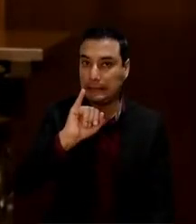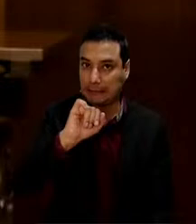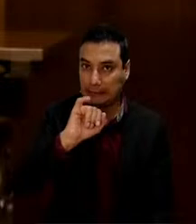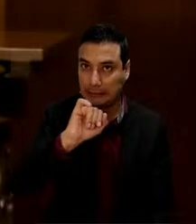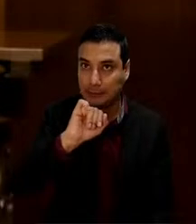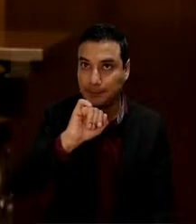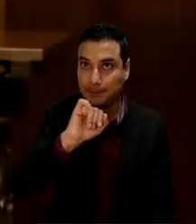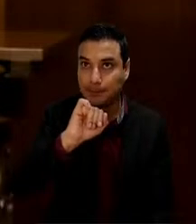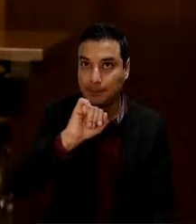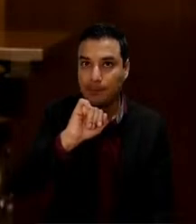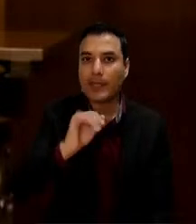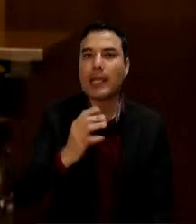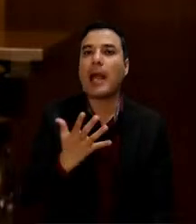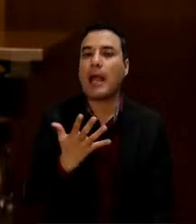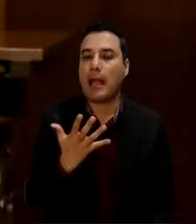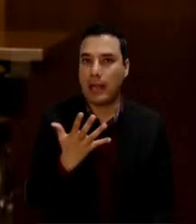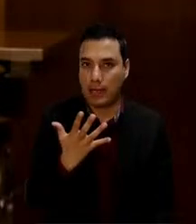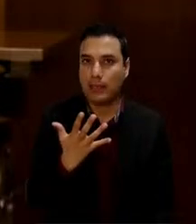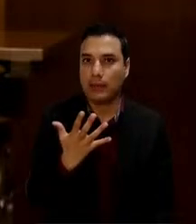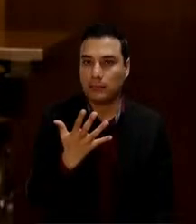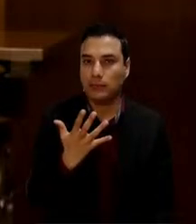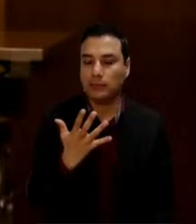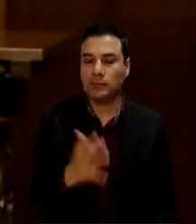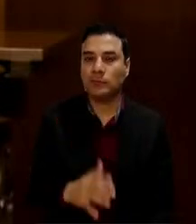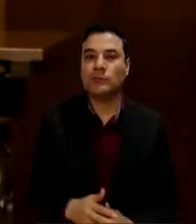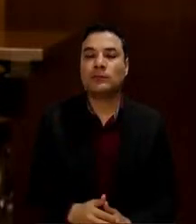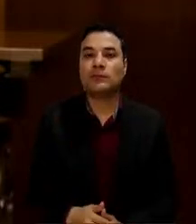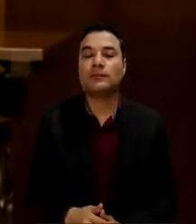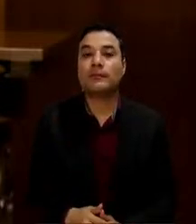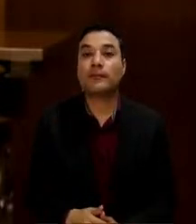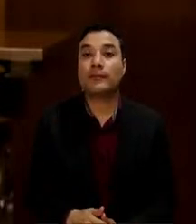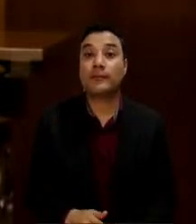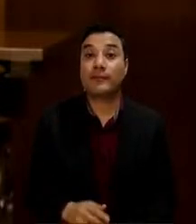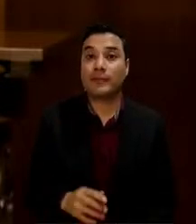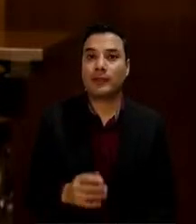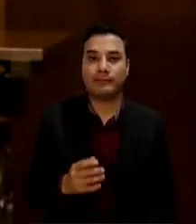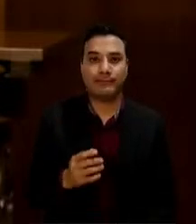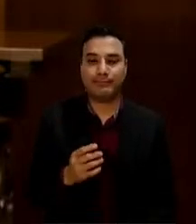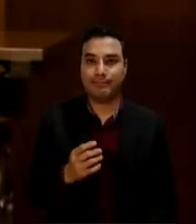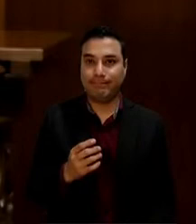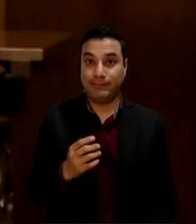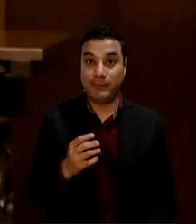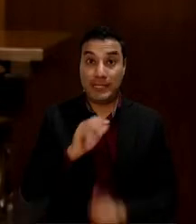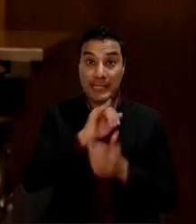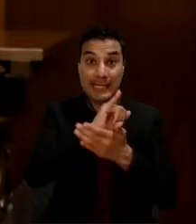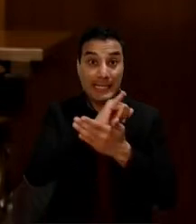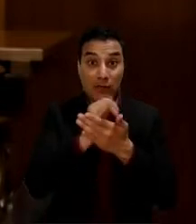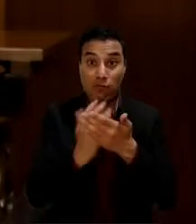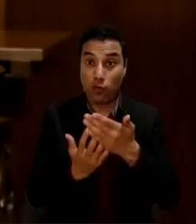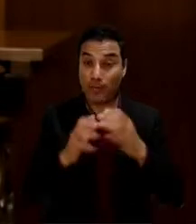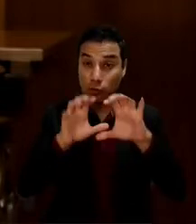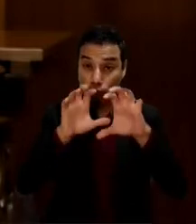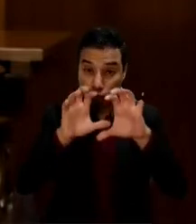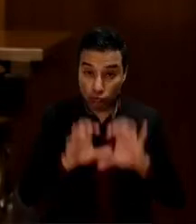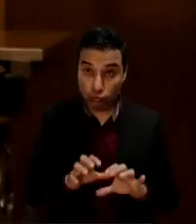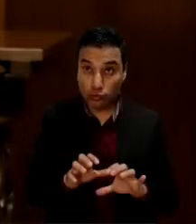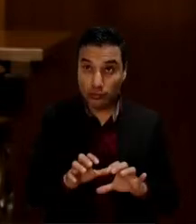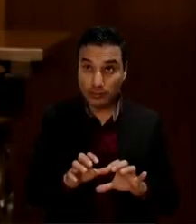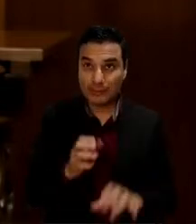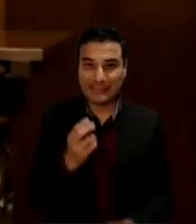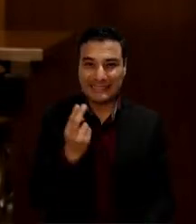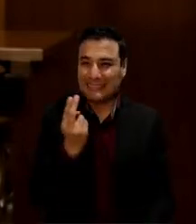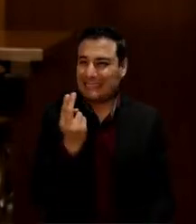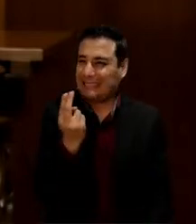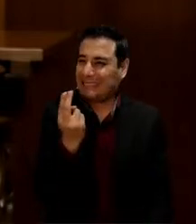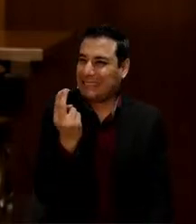se considera como imperativo que esta sea una disposición directamente